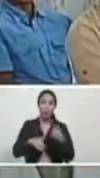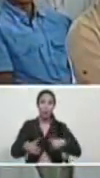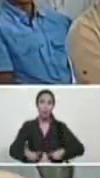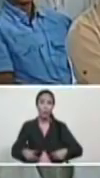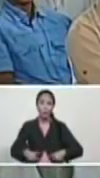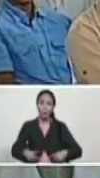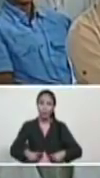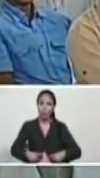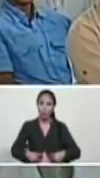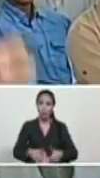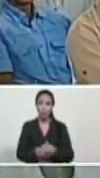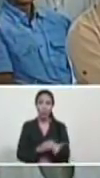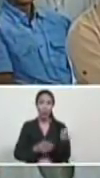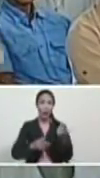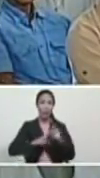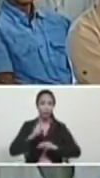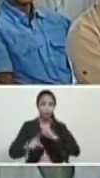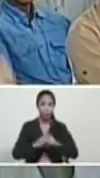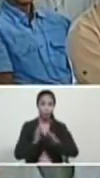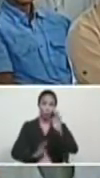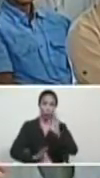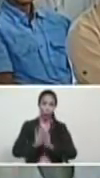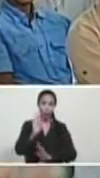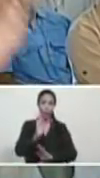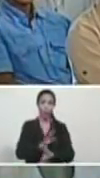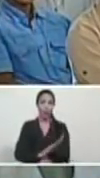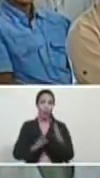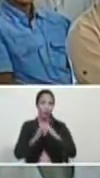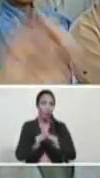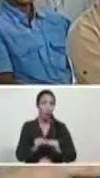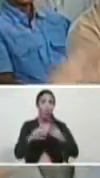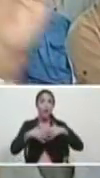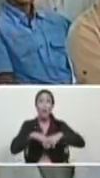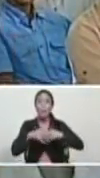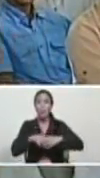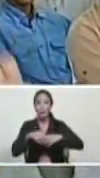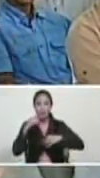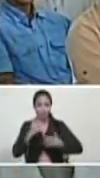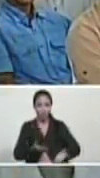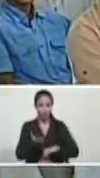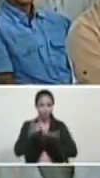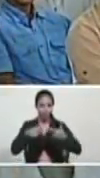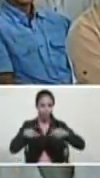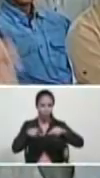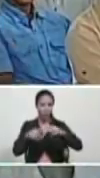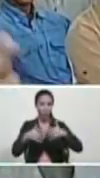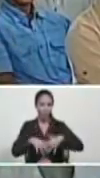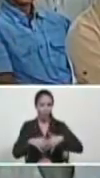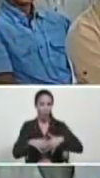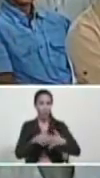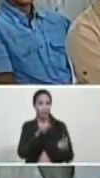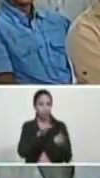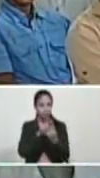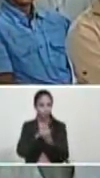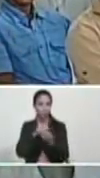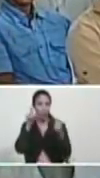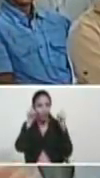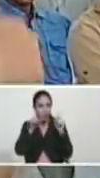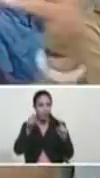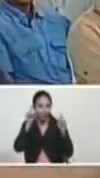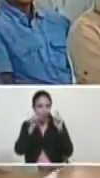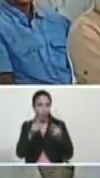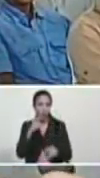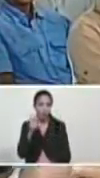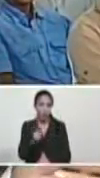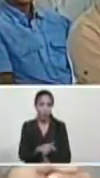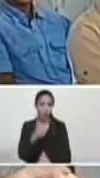haciendo por reactivar la producción, los espacios de Quimbiotec son espacios para la investigación y para la formación. Y esto es un elemento muy importante